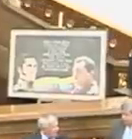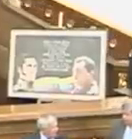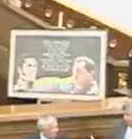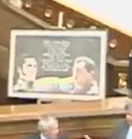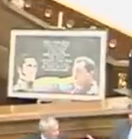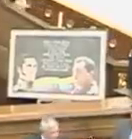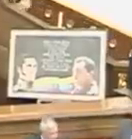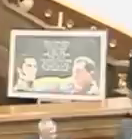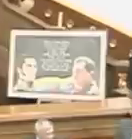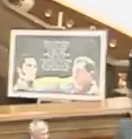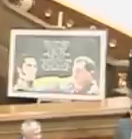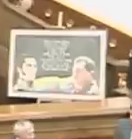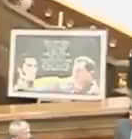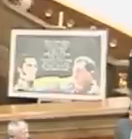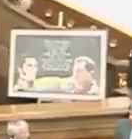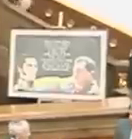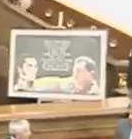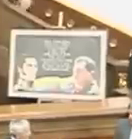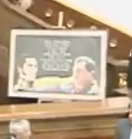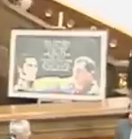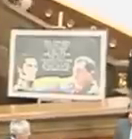del día de hoy.